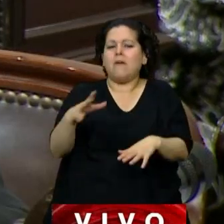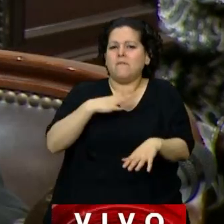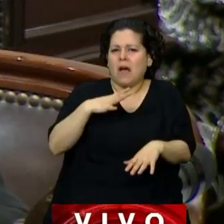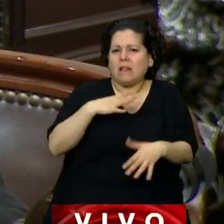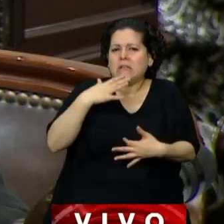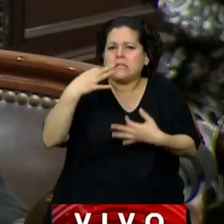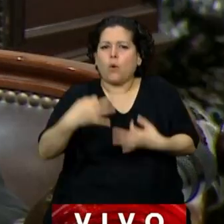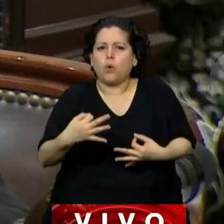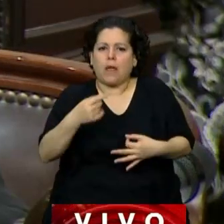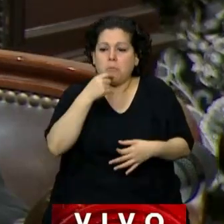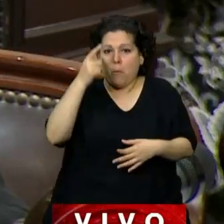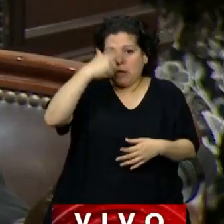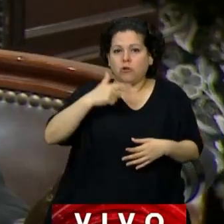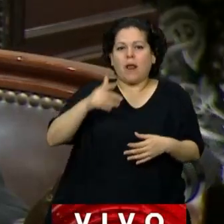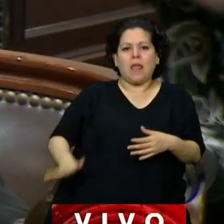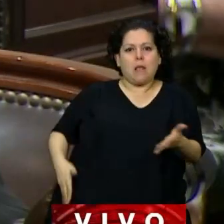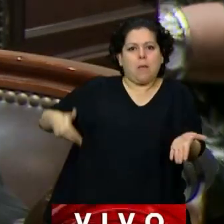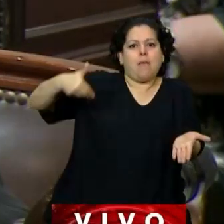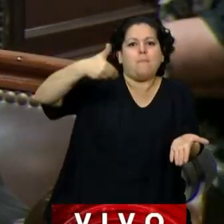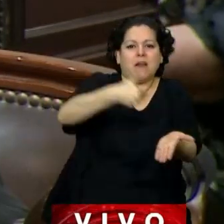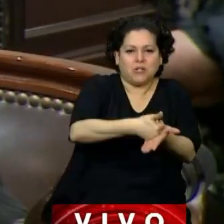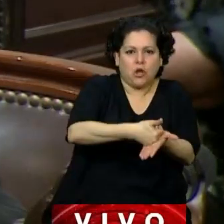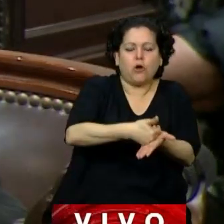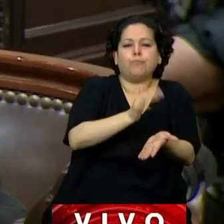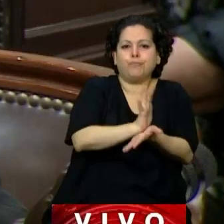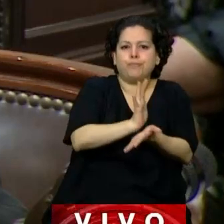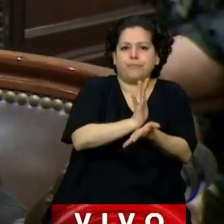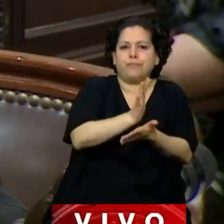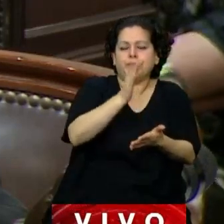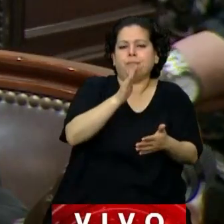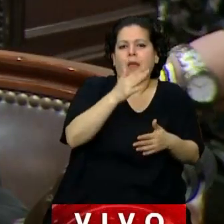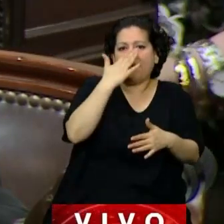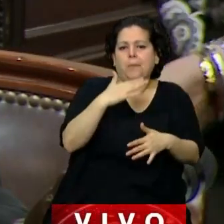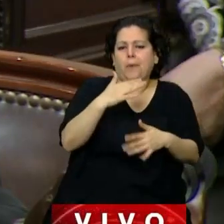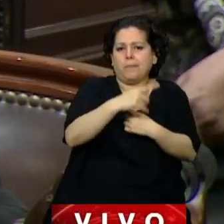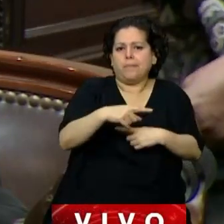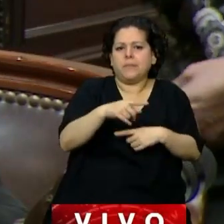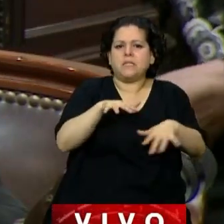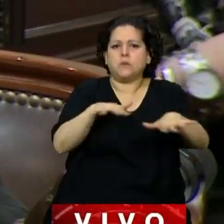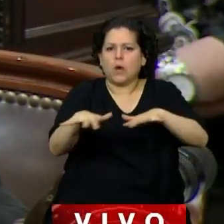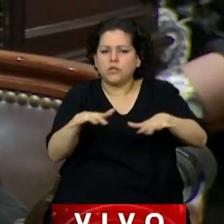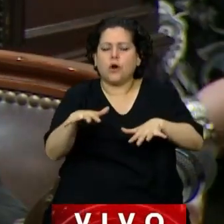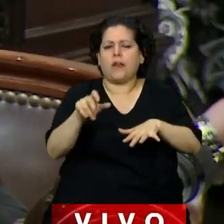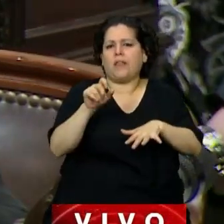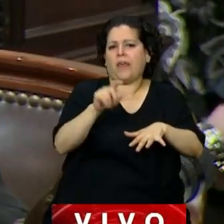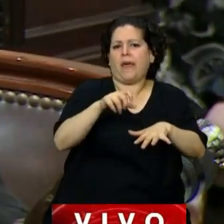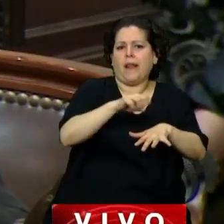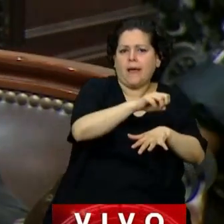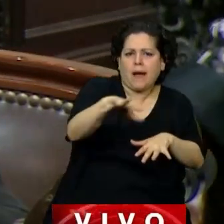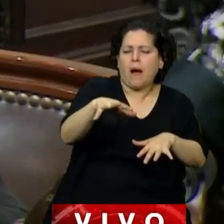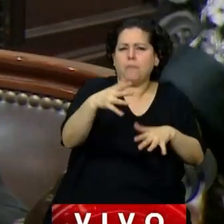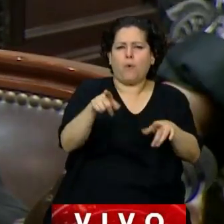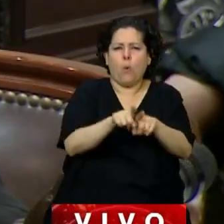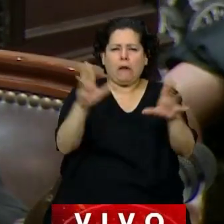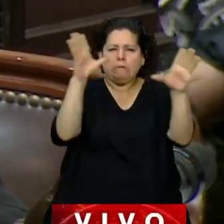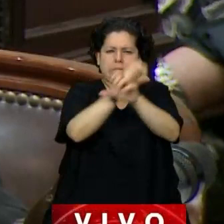de quien arriesga su capital en la cadena agroproductiva en condiciones económicas adversas y poco claras, se le suman